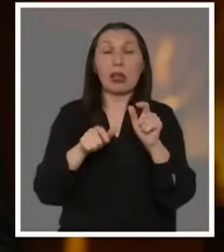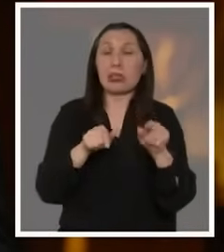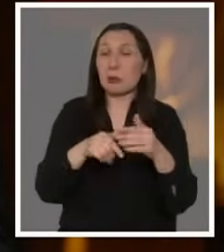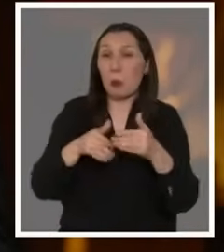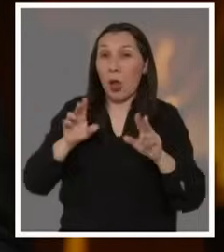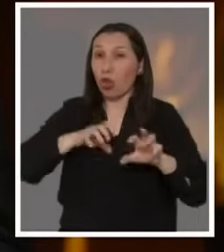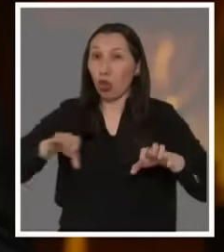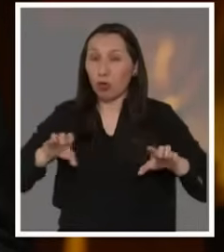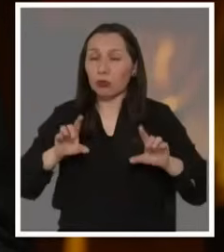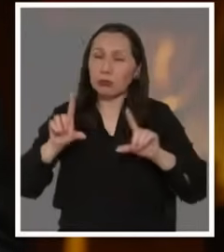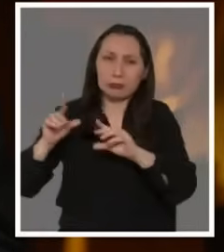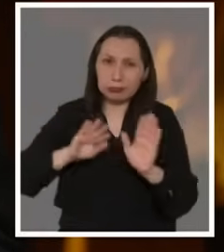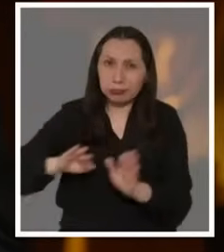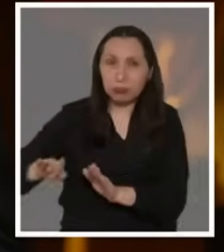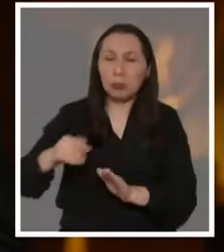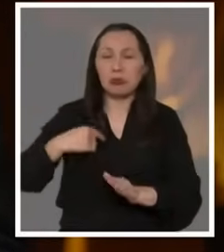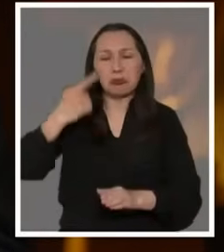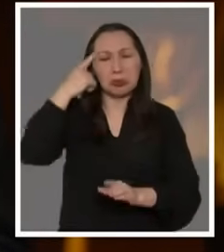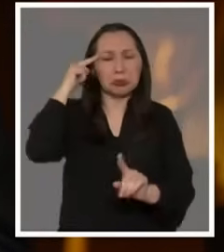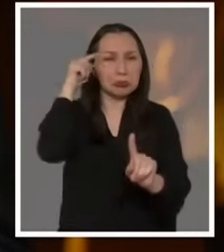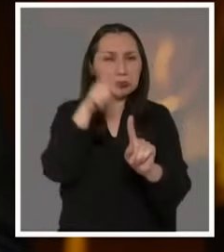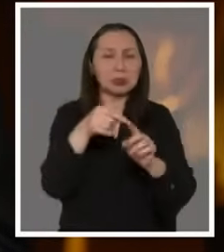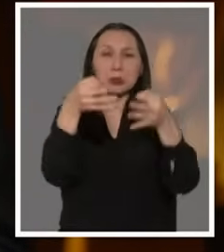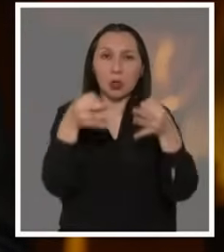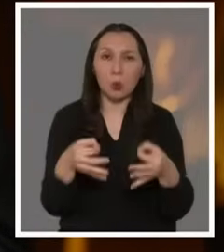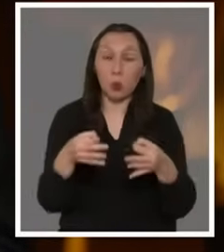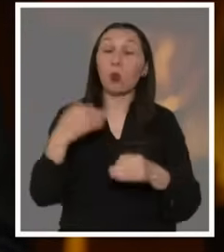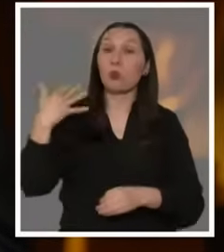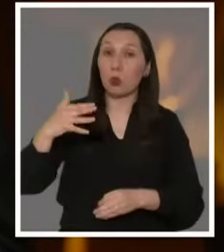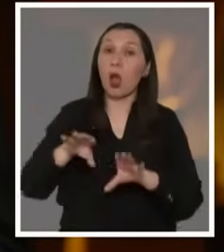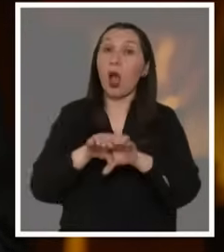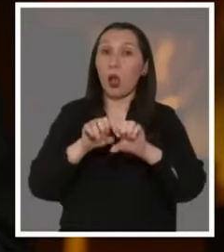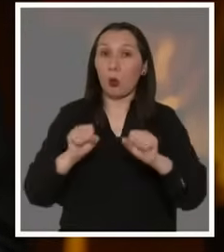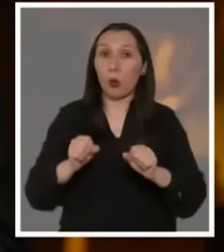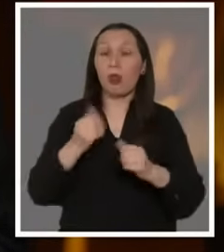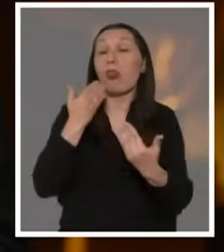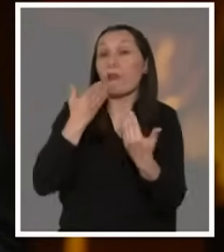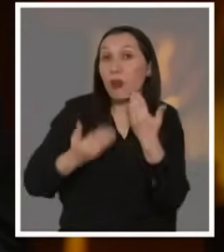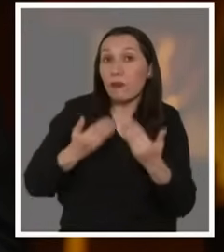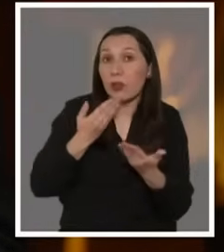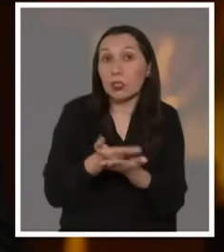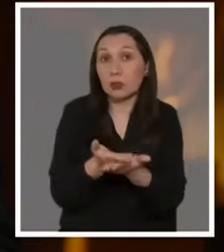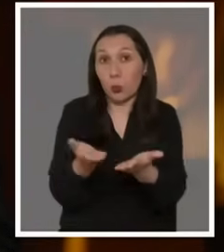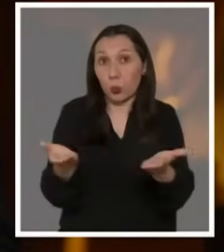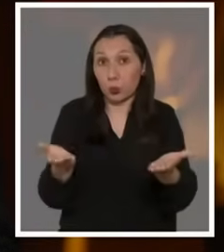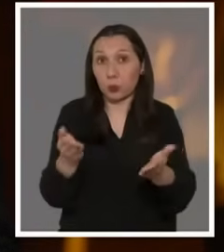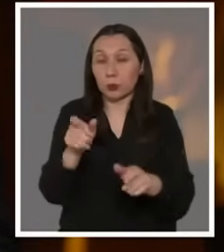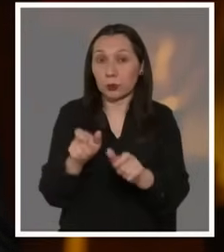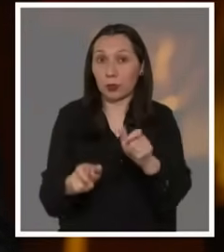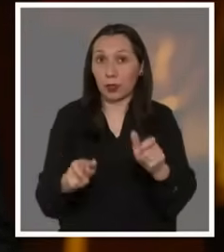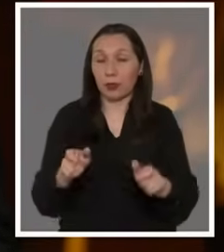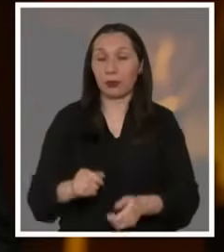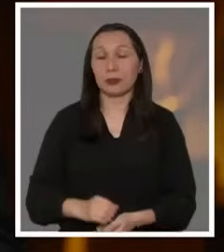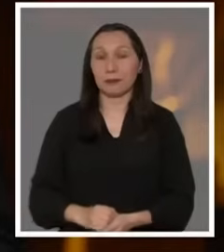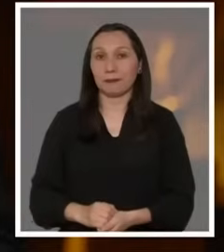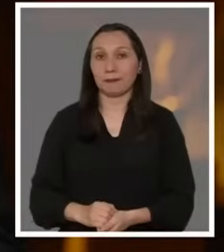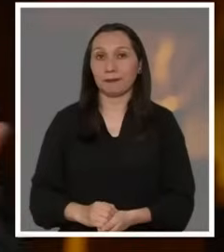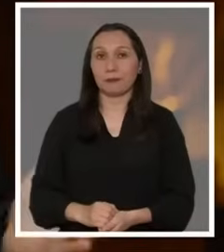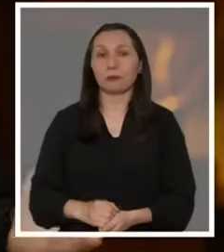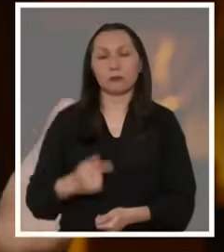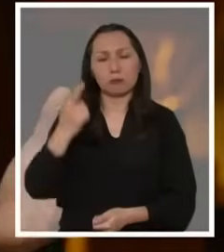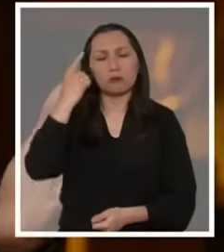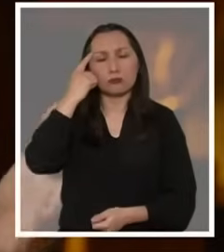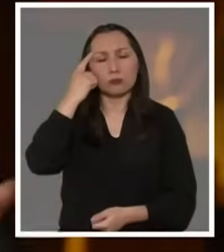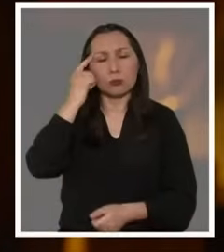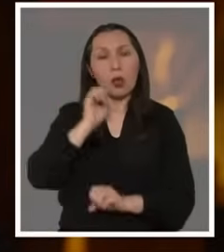consideración, estoy seguro que podemos llegar a importantes acuerdos que vayan en beneficio de ustedes. Y es que